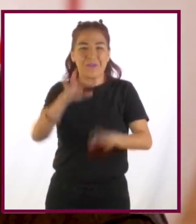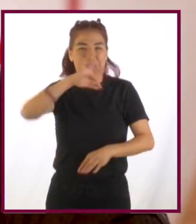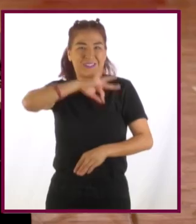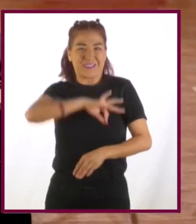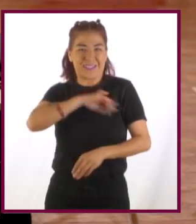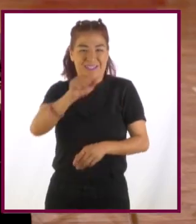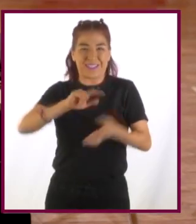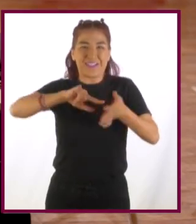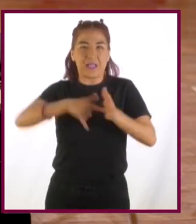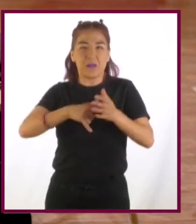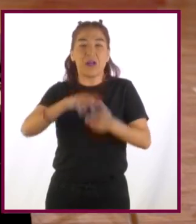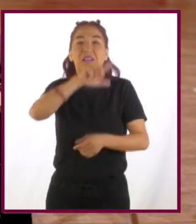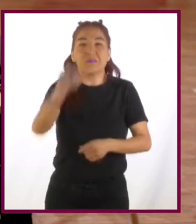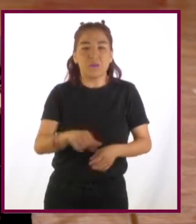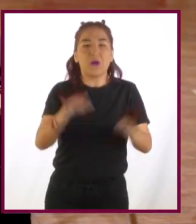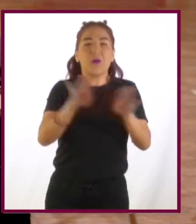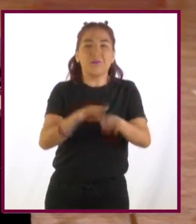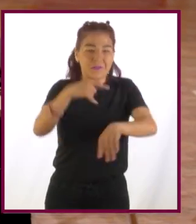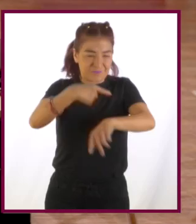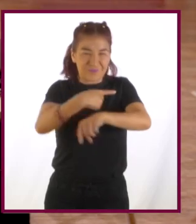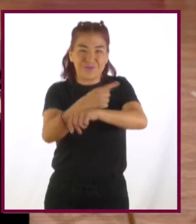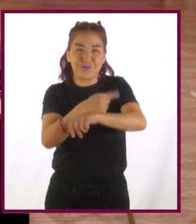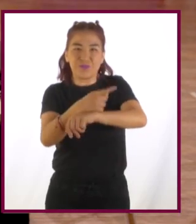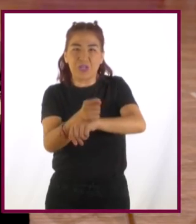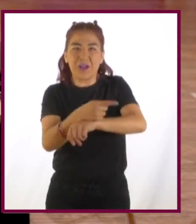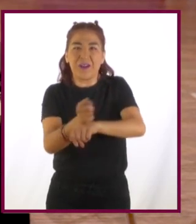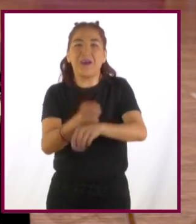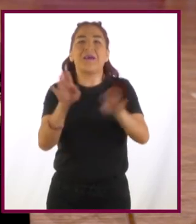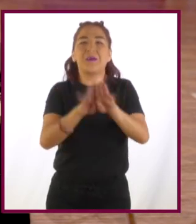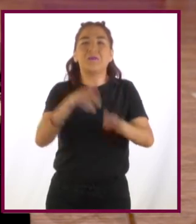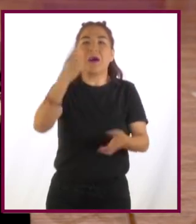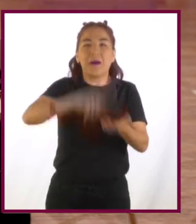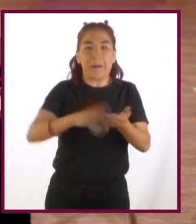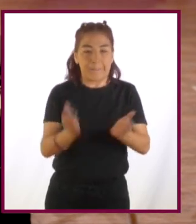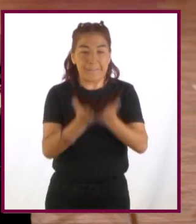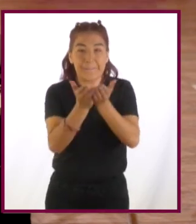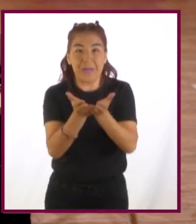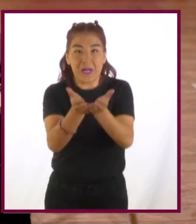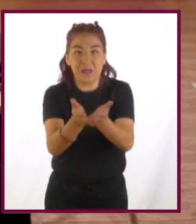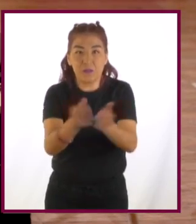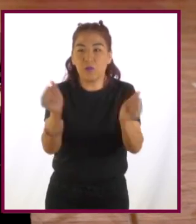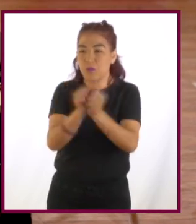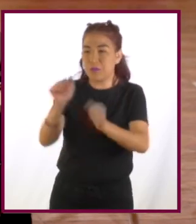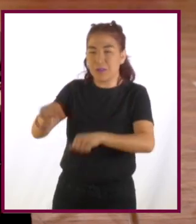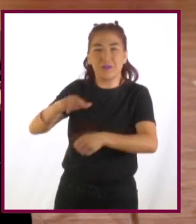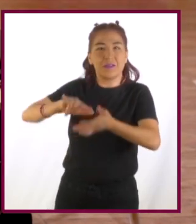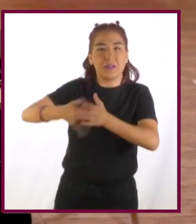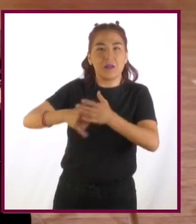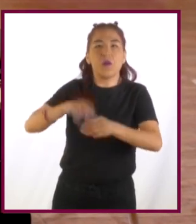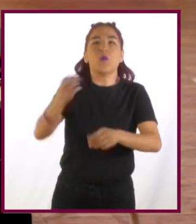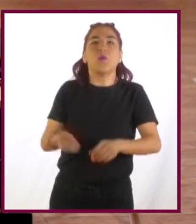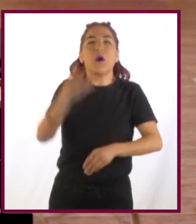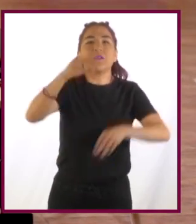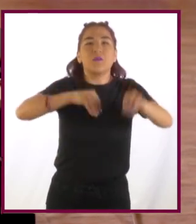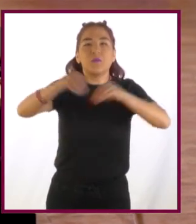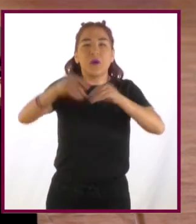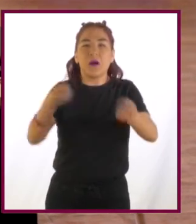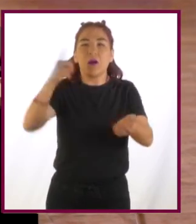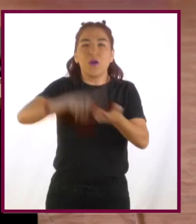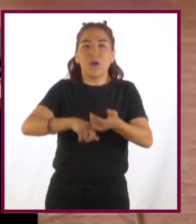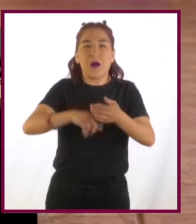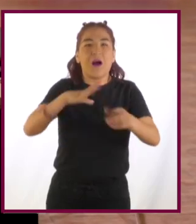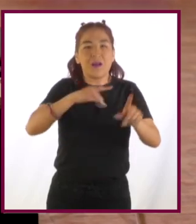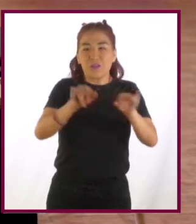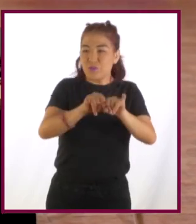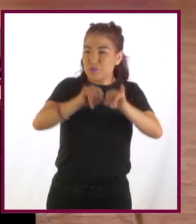bolsillo. Saber la hora exacta llevó a la navegación, pues al comparar la hora del barco con la que estaba en el reloj, permitía saber la